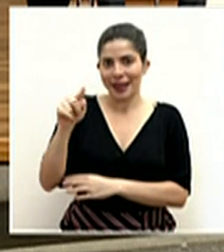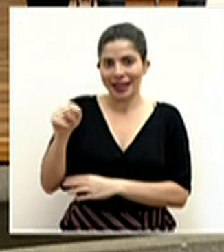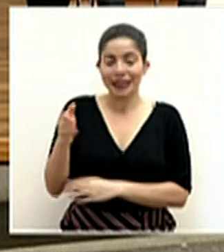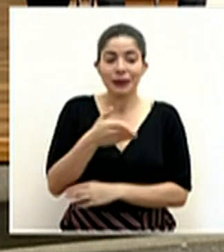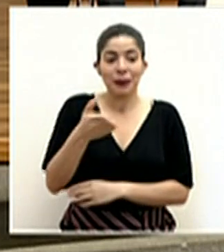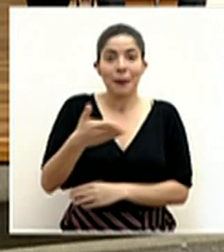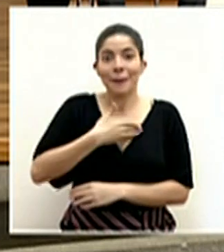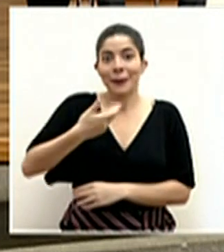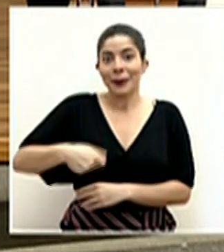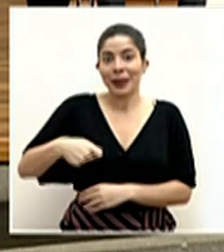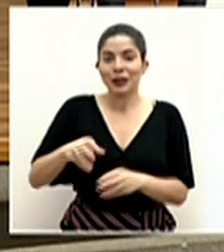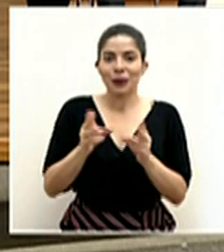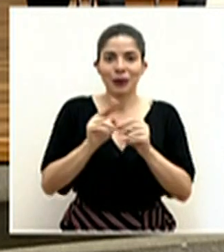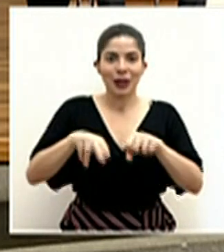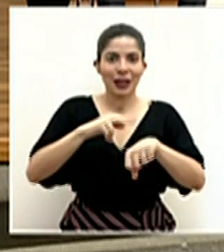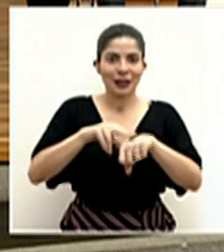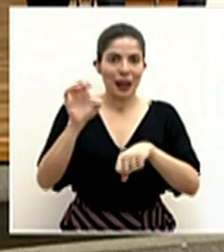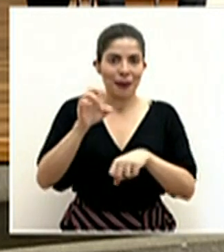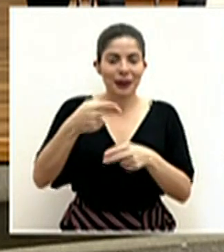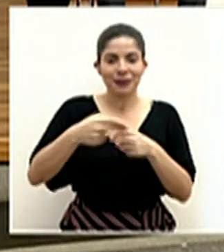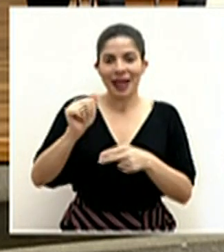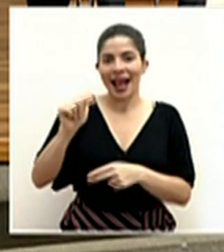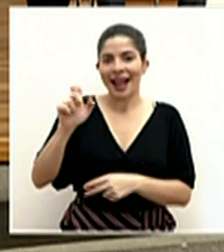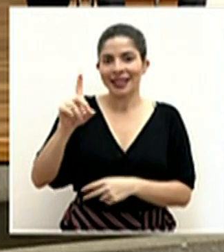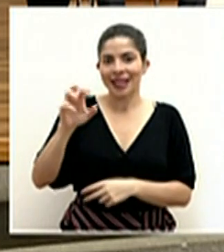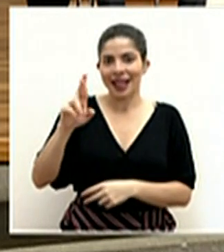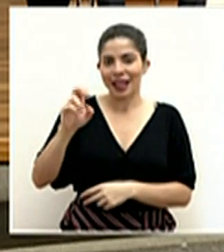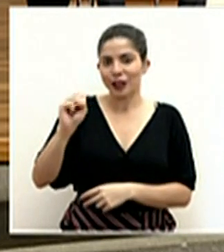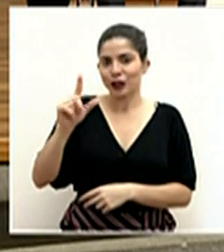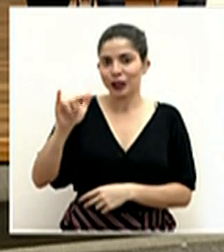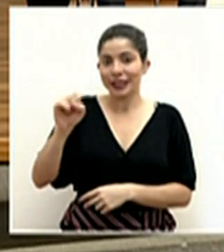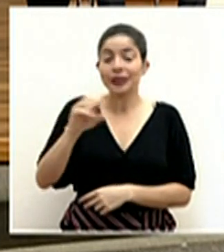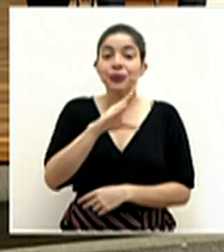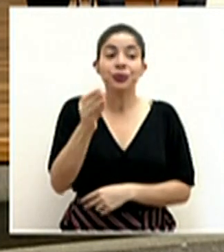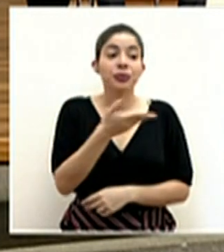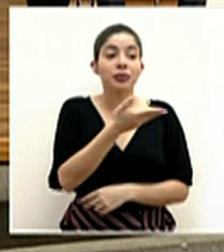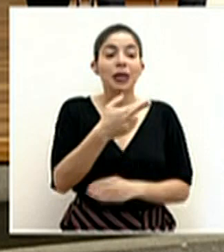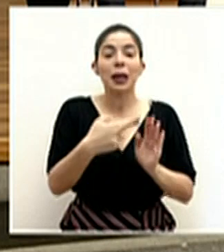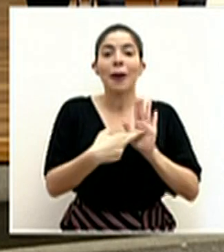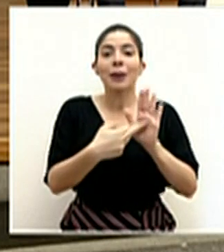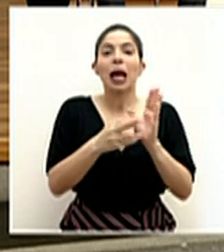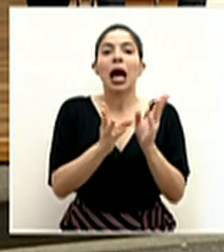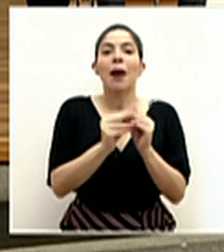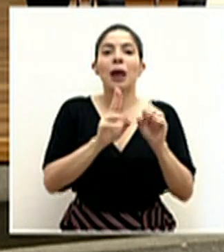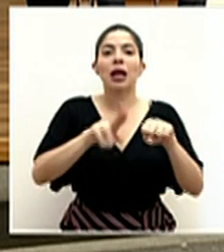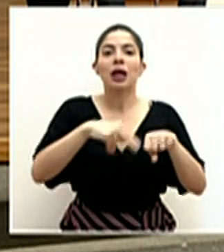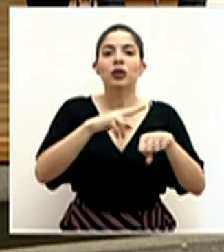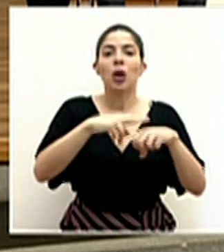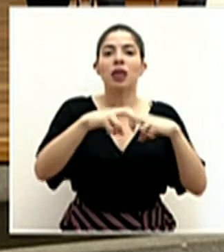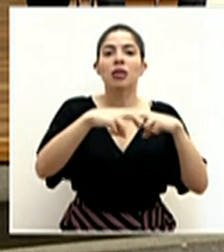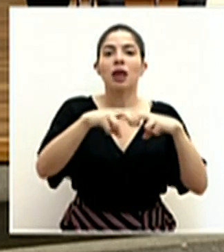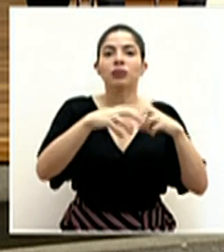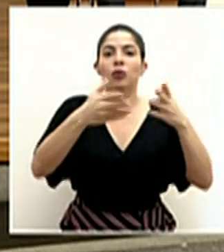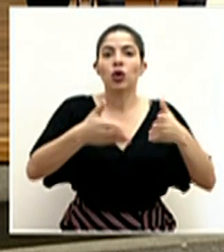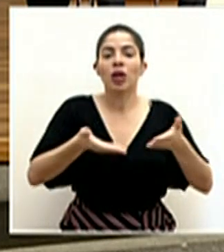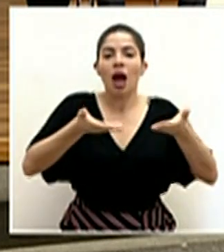ejecutivo de la Comisión Nacional de Emergencias, Alexander Solís, y los representantes de la Cámara Nacional de Transportistas de Carga,